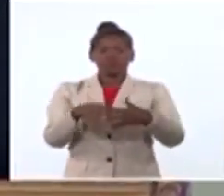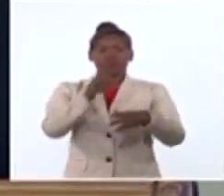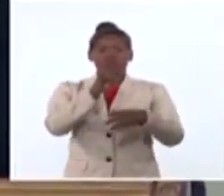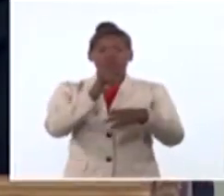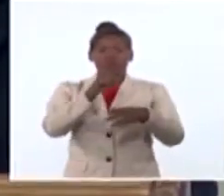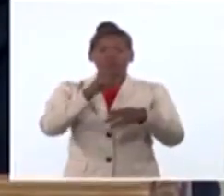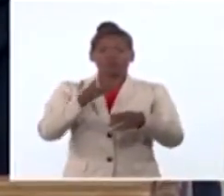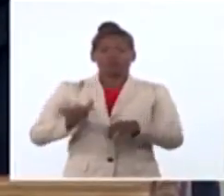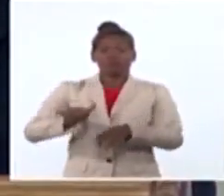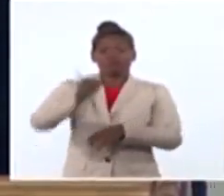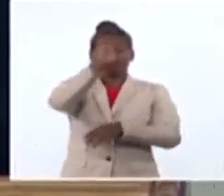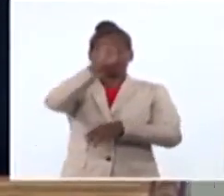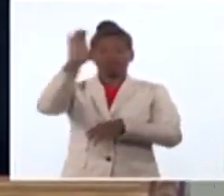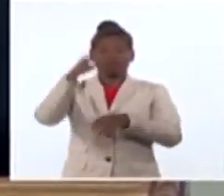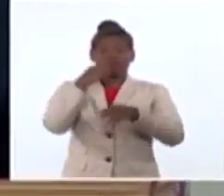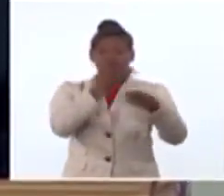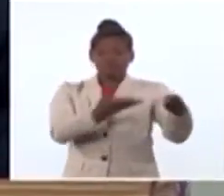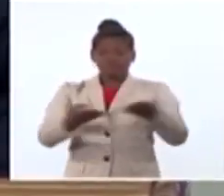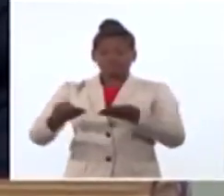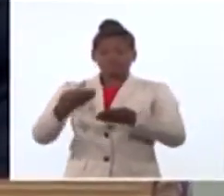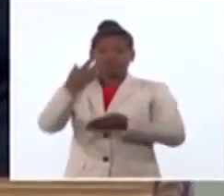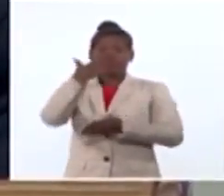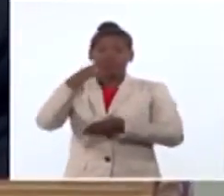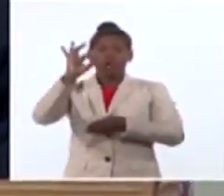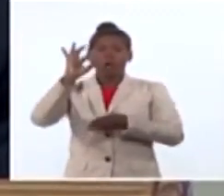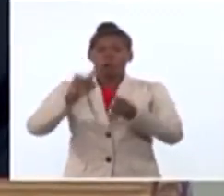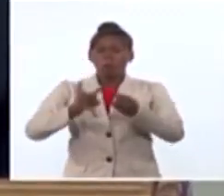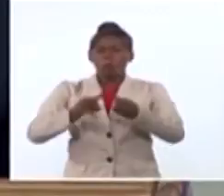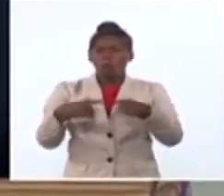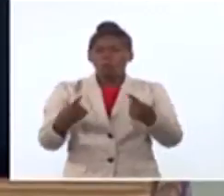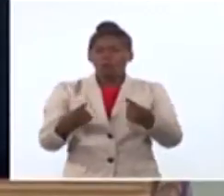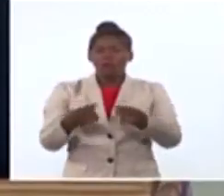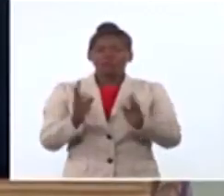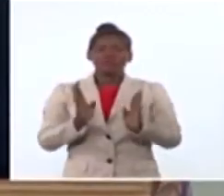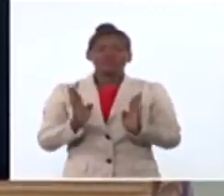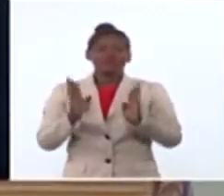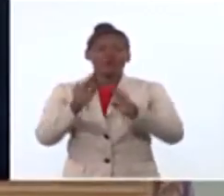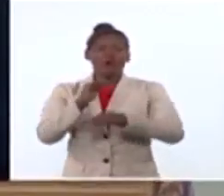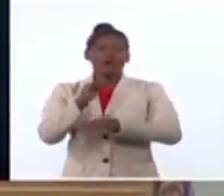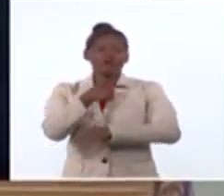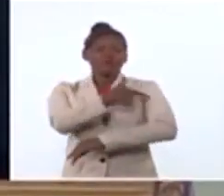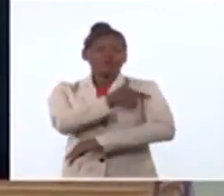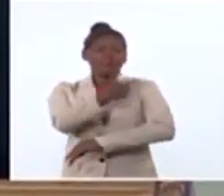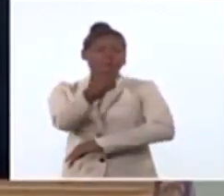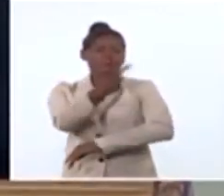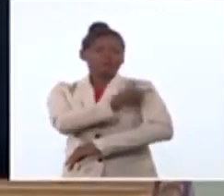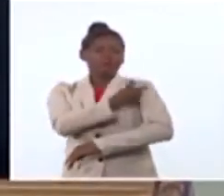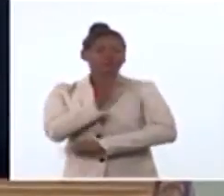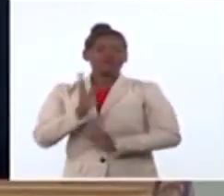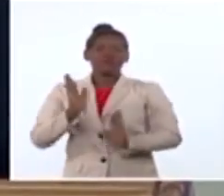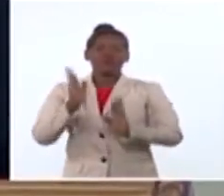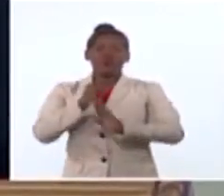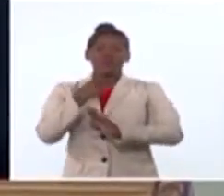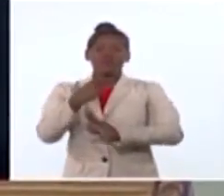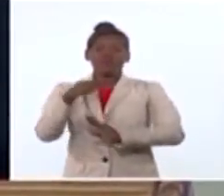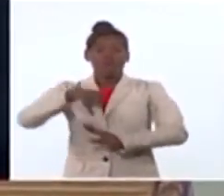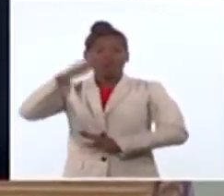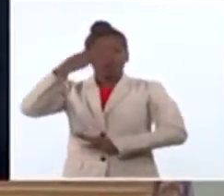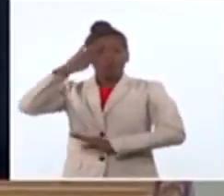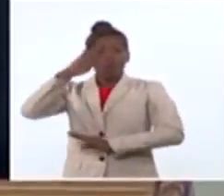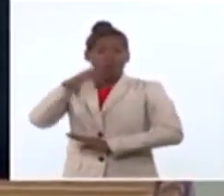autoridad regulatoria estadounidense o por la Organización Mundial de la